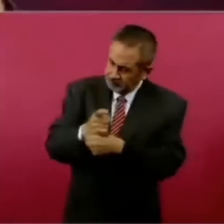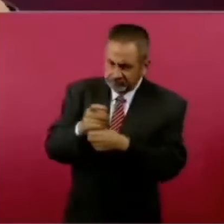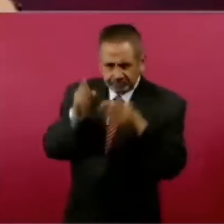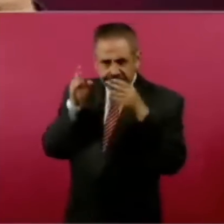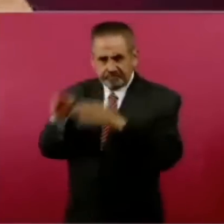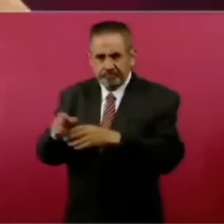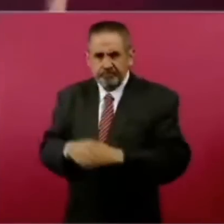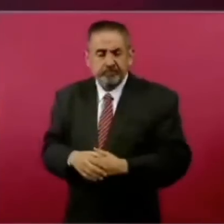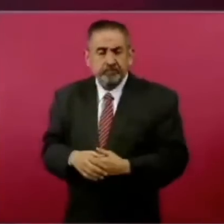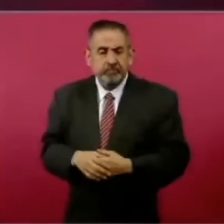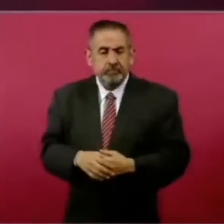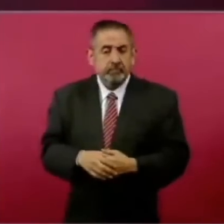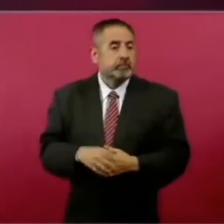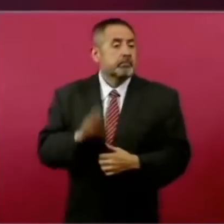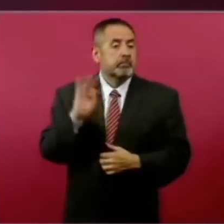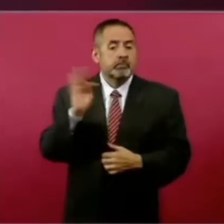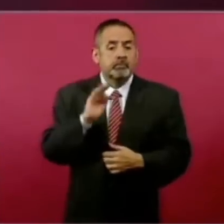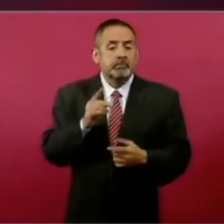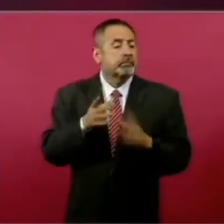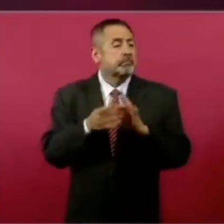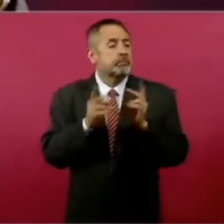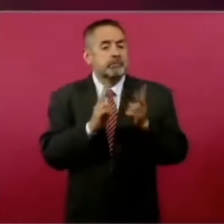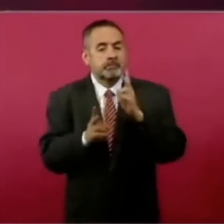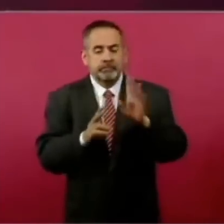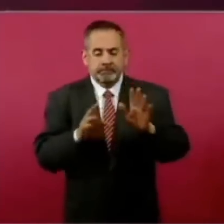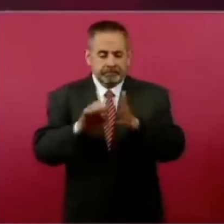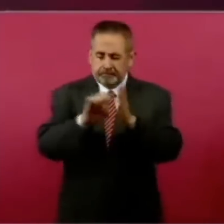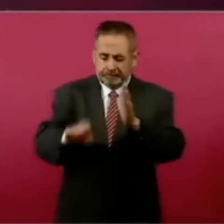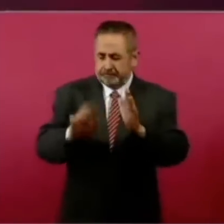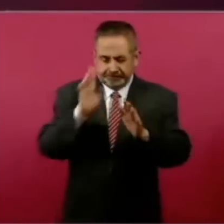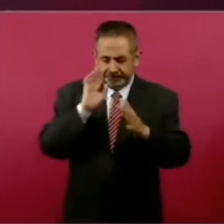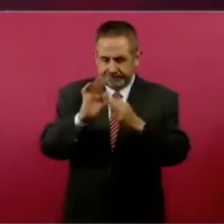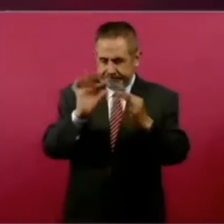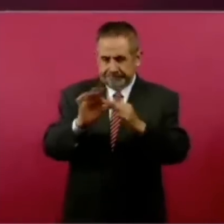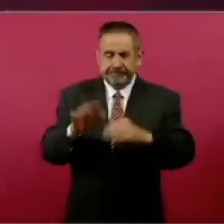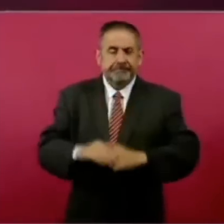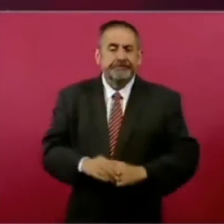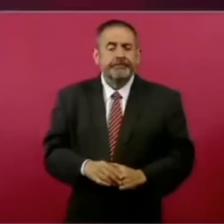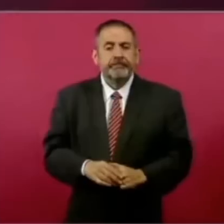Porque si se les dice a ellos, a ver,